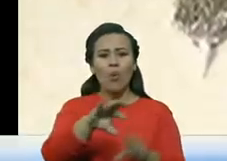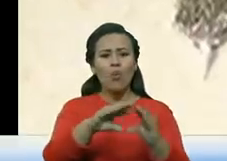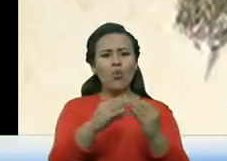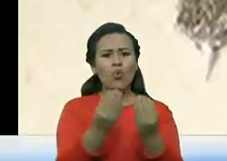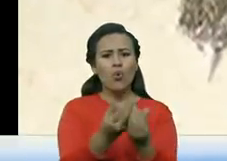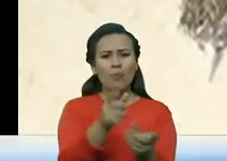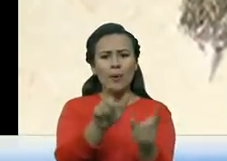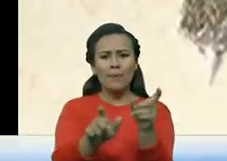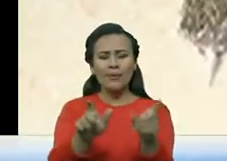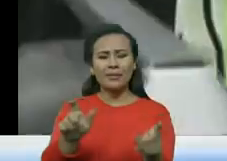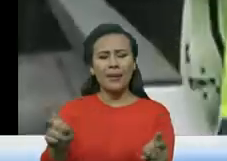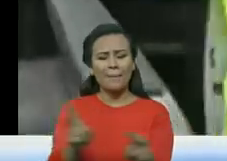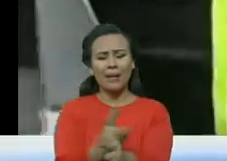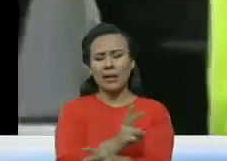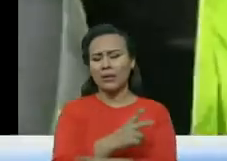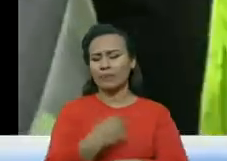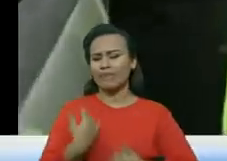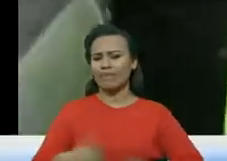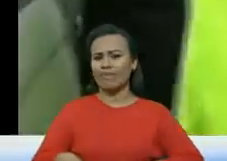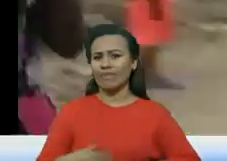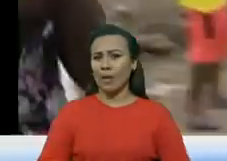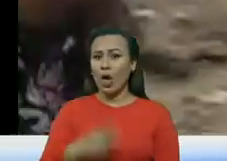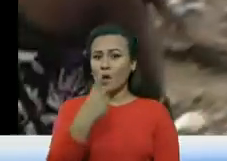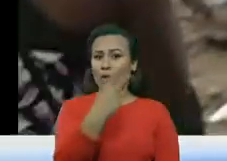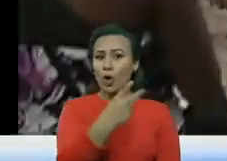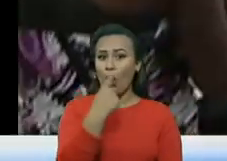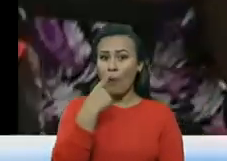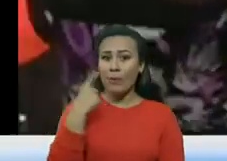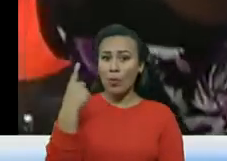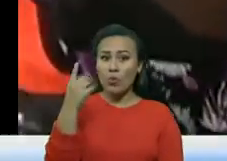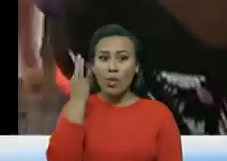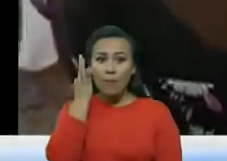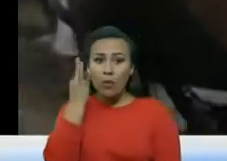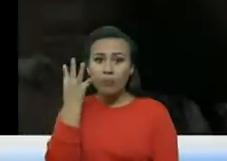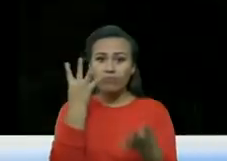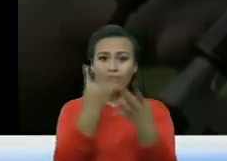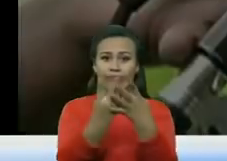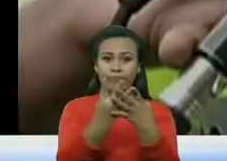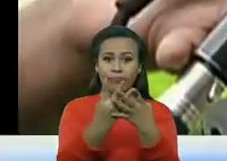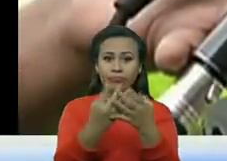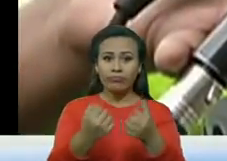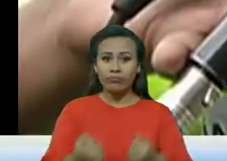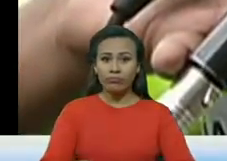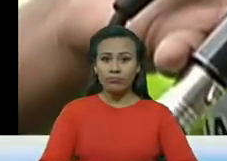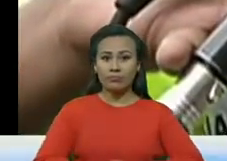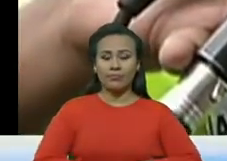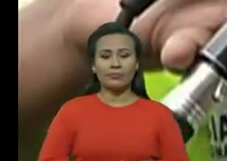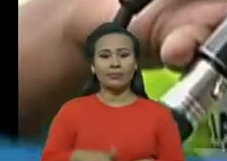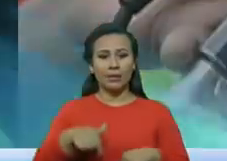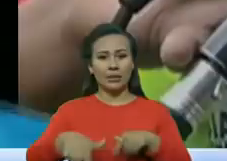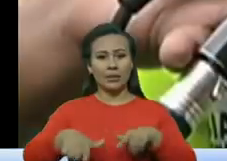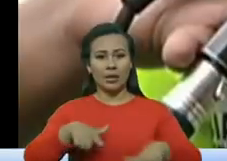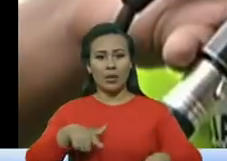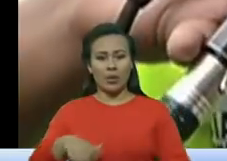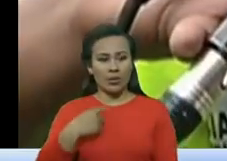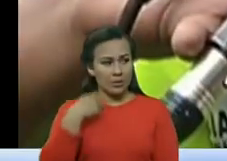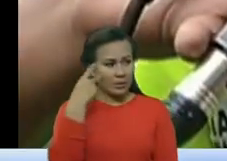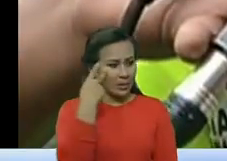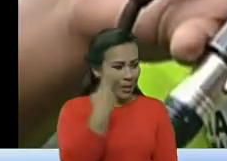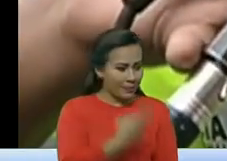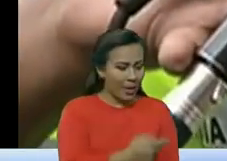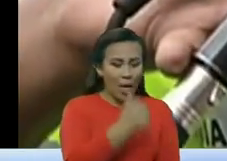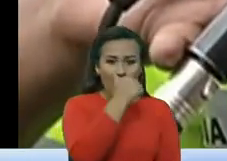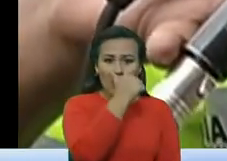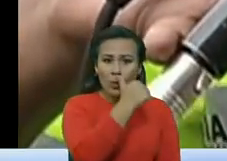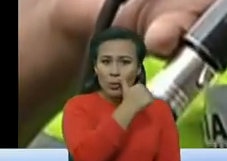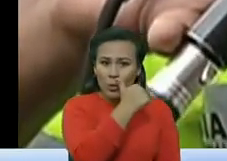de microtráfico. 2 hombres y una mujer fueron detenidos. En el lugar se encontraron varias sustancias como son